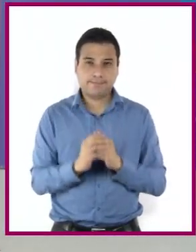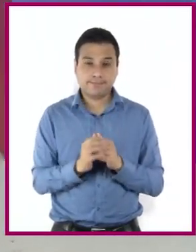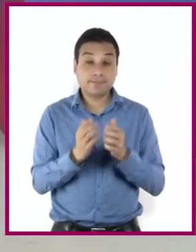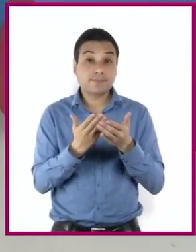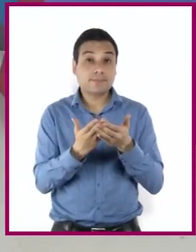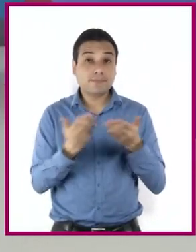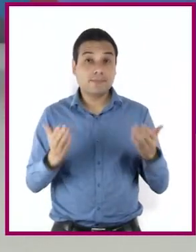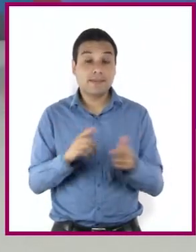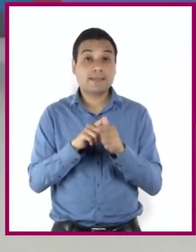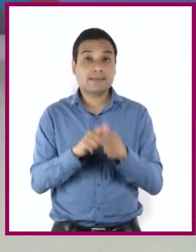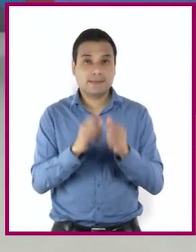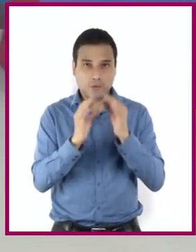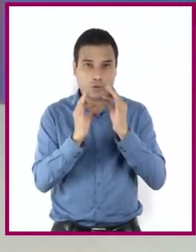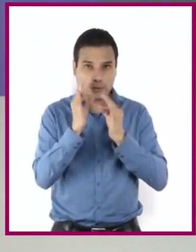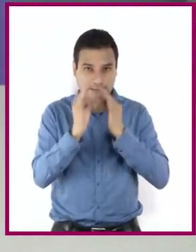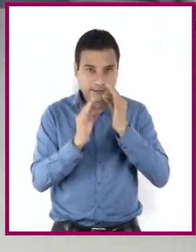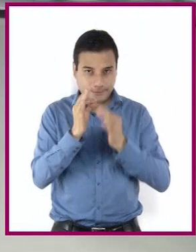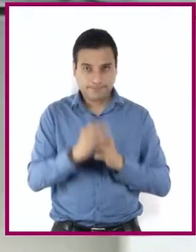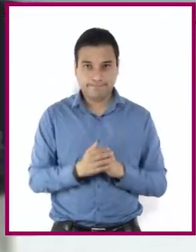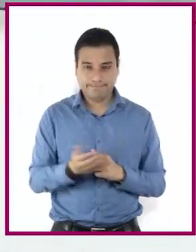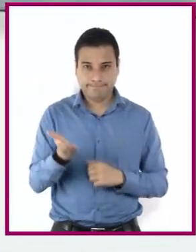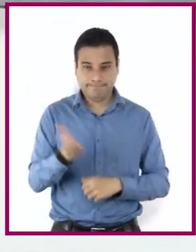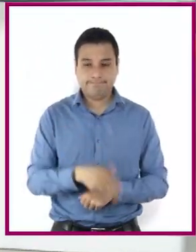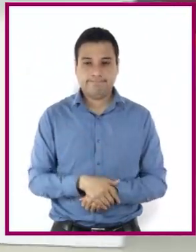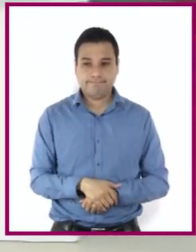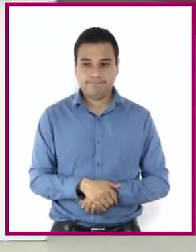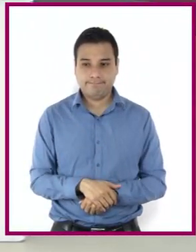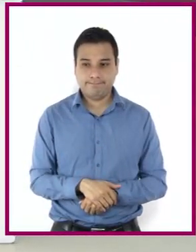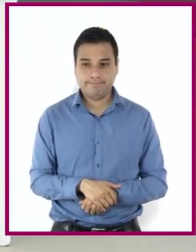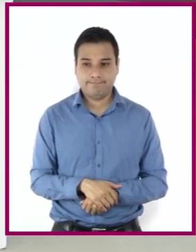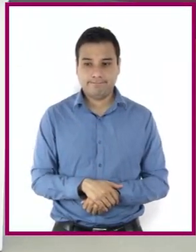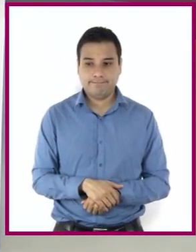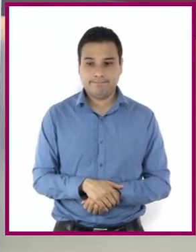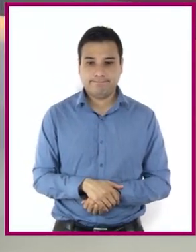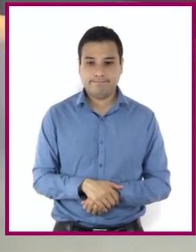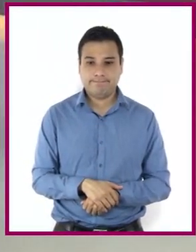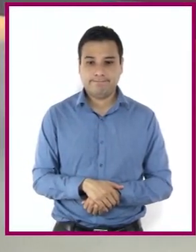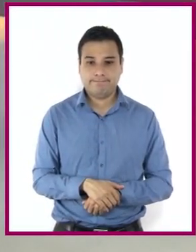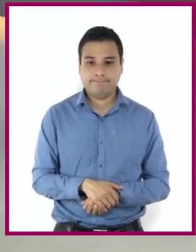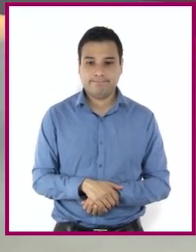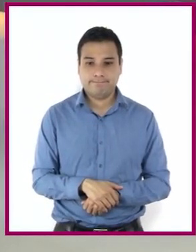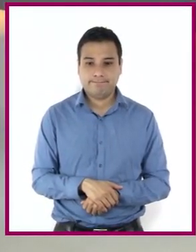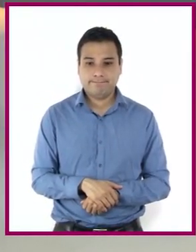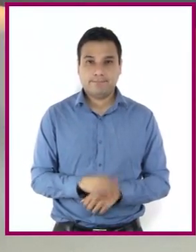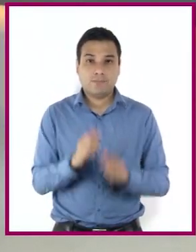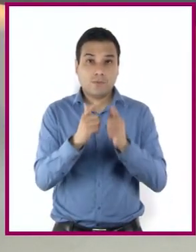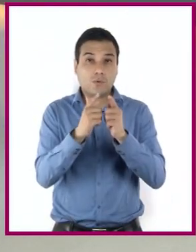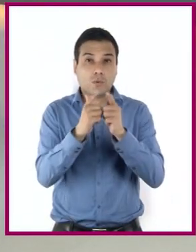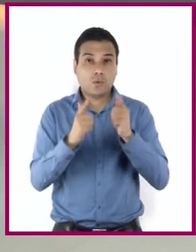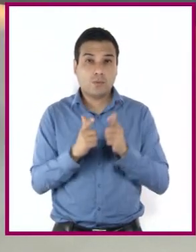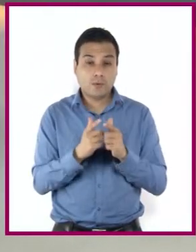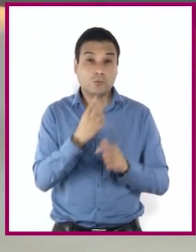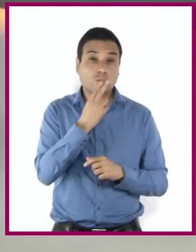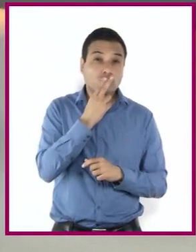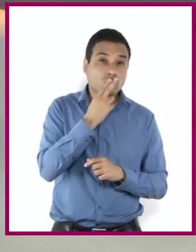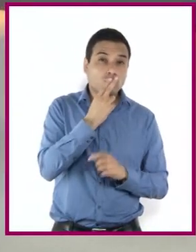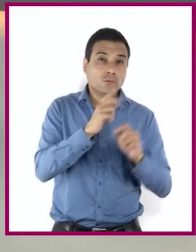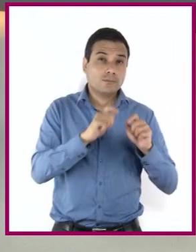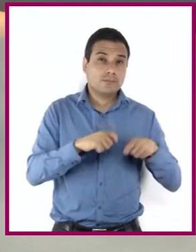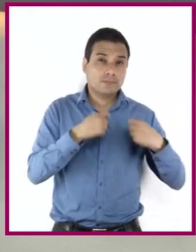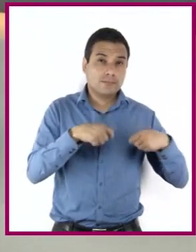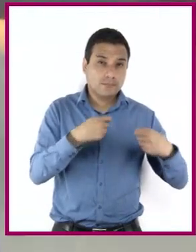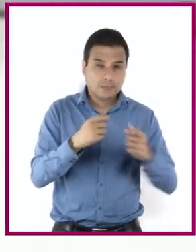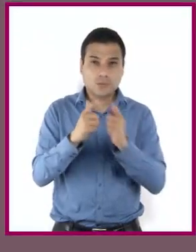informativa a cargo de Alejandro y Antonio. Se agudizó la pugna entre conservadores y liberales. ¿Qué originó